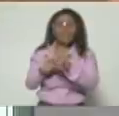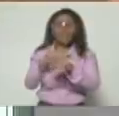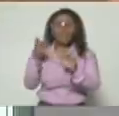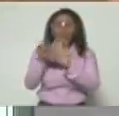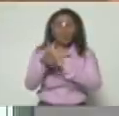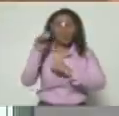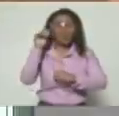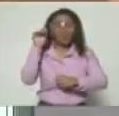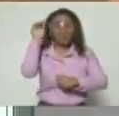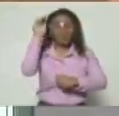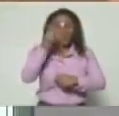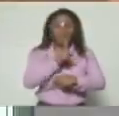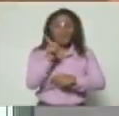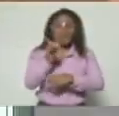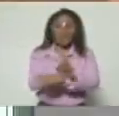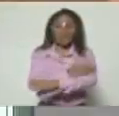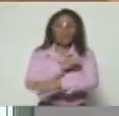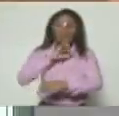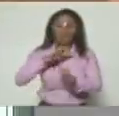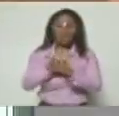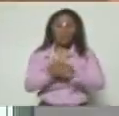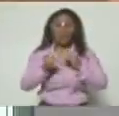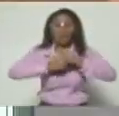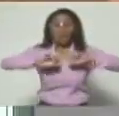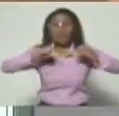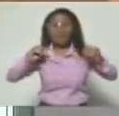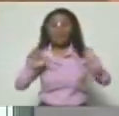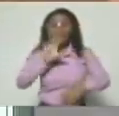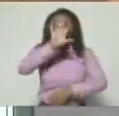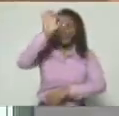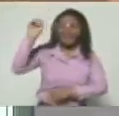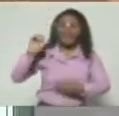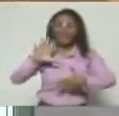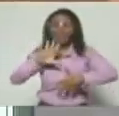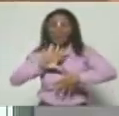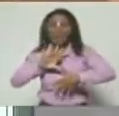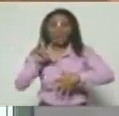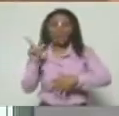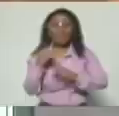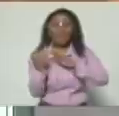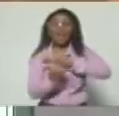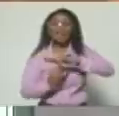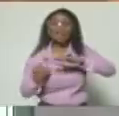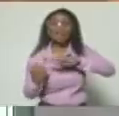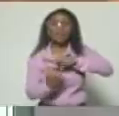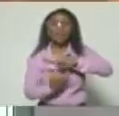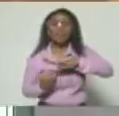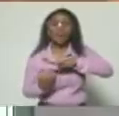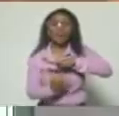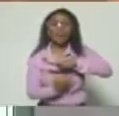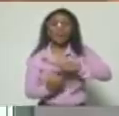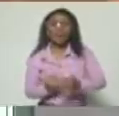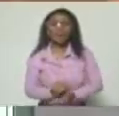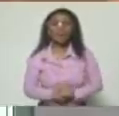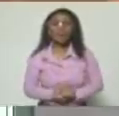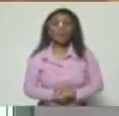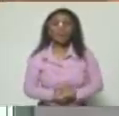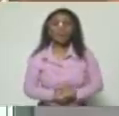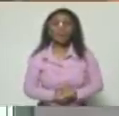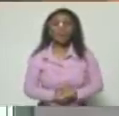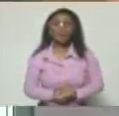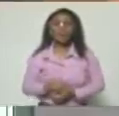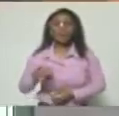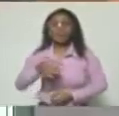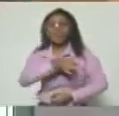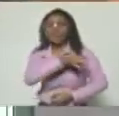panamericanista, la Organización de Estados Americanos, que es un instrumento por